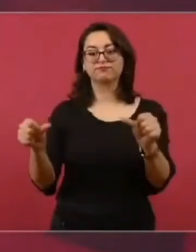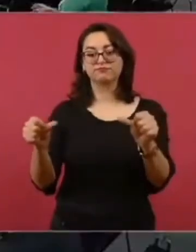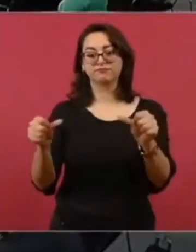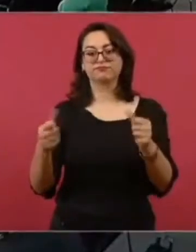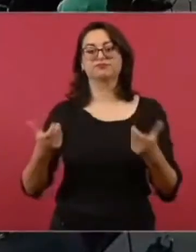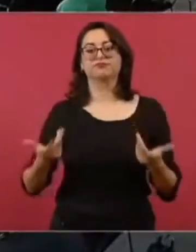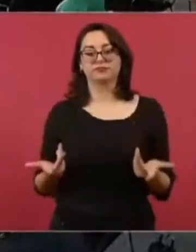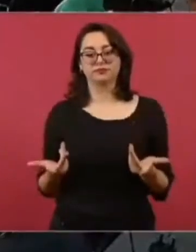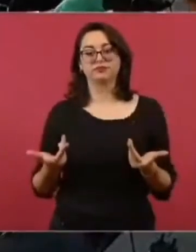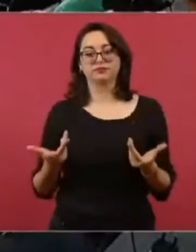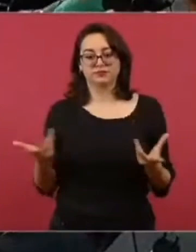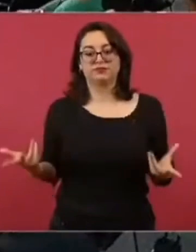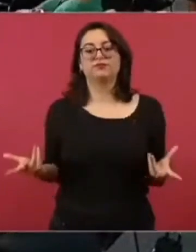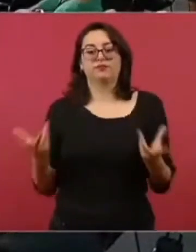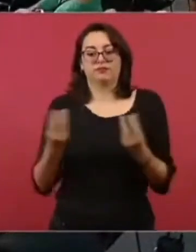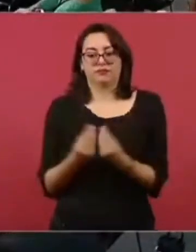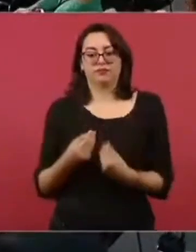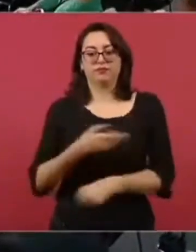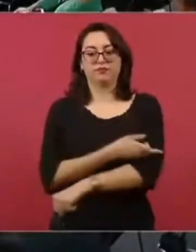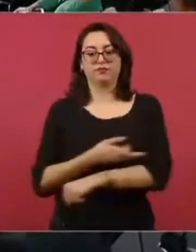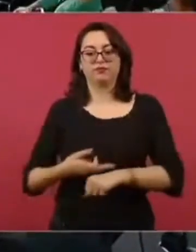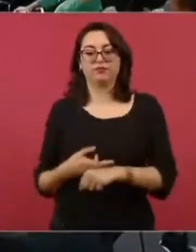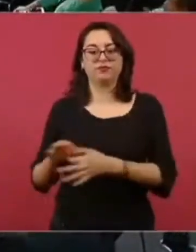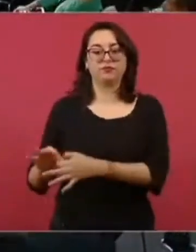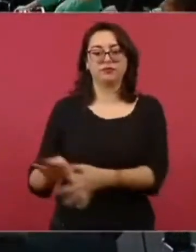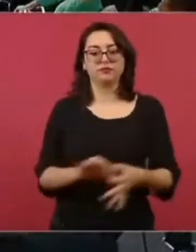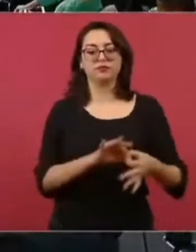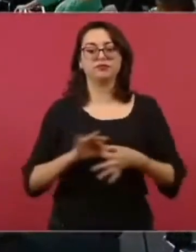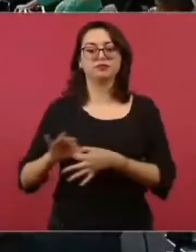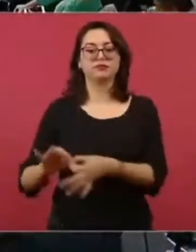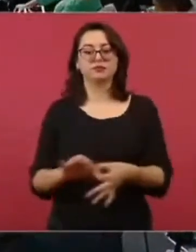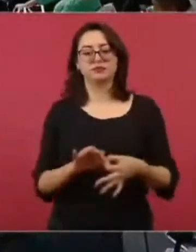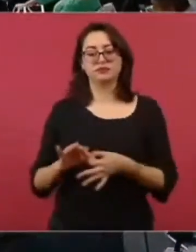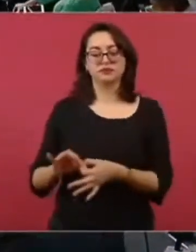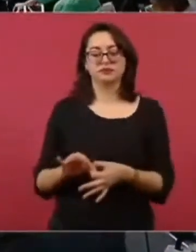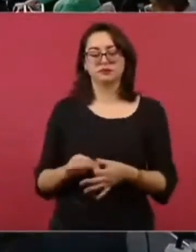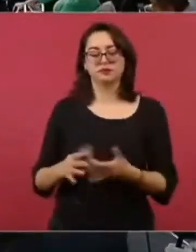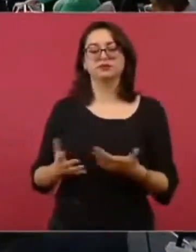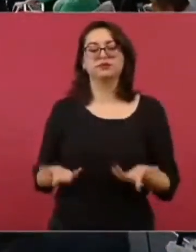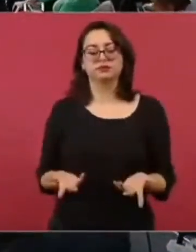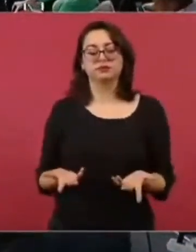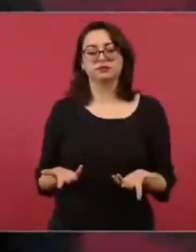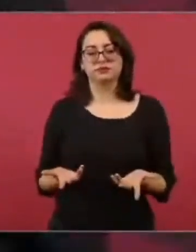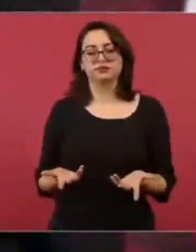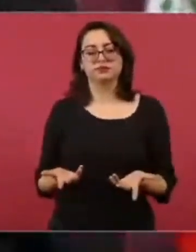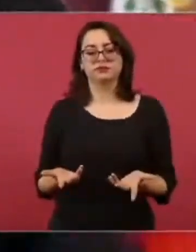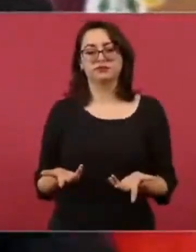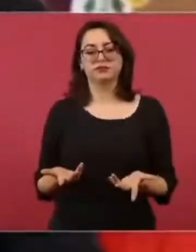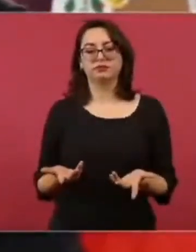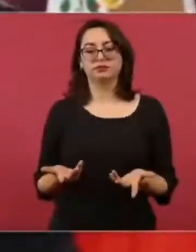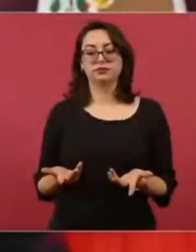el mantener integradas las familias y no